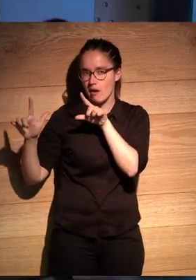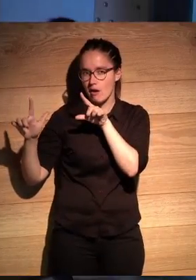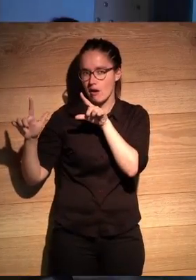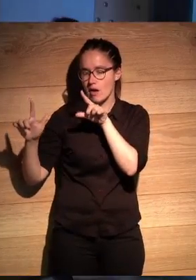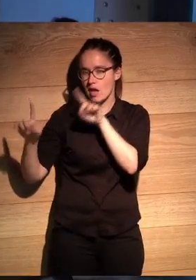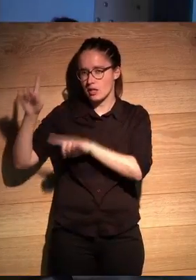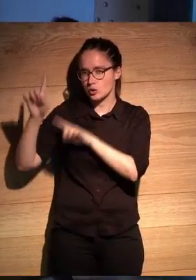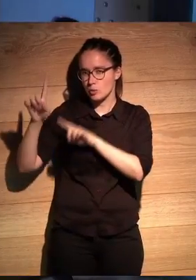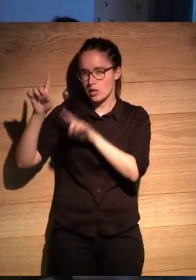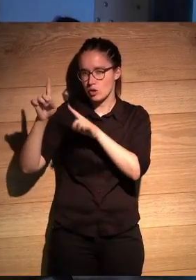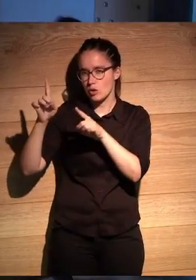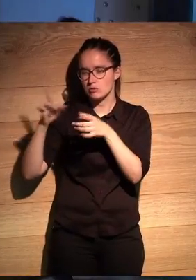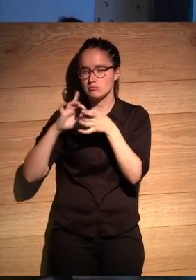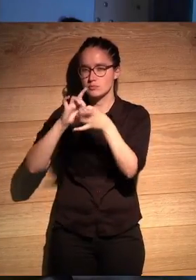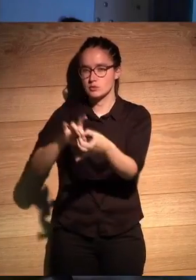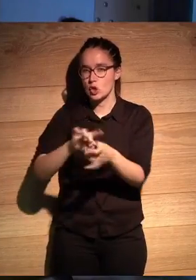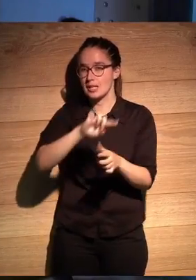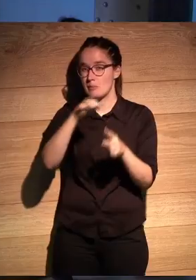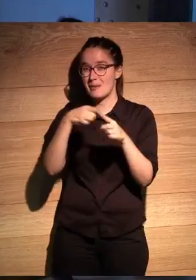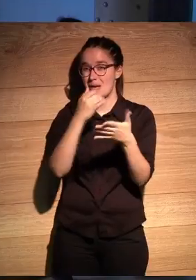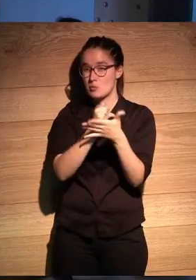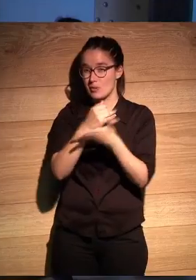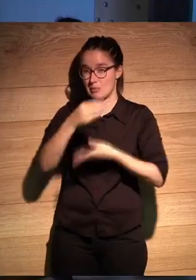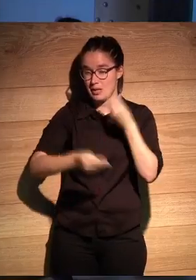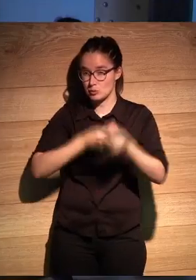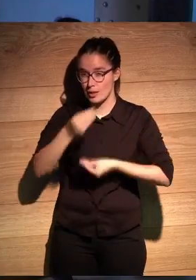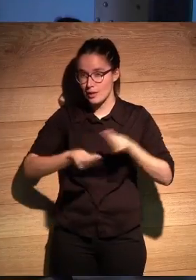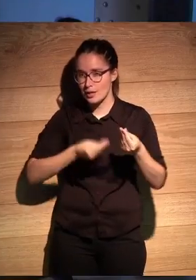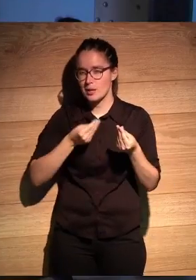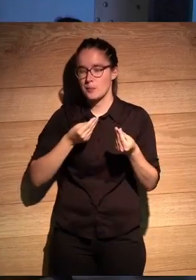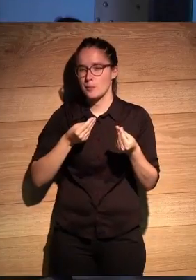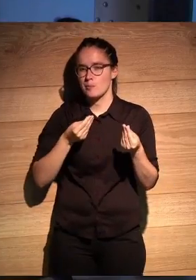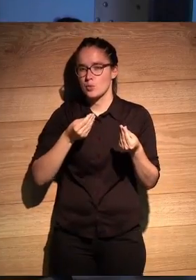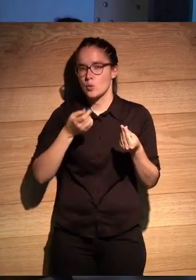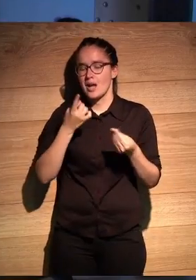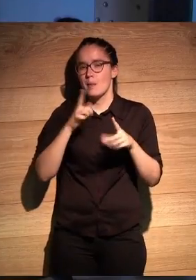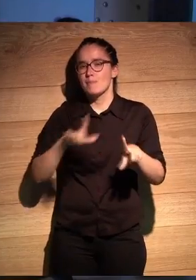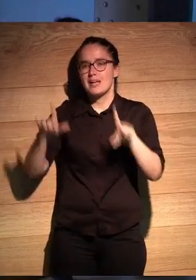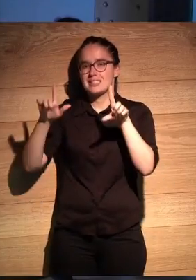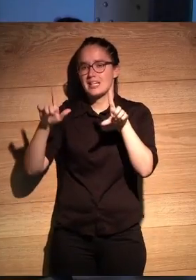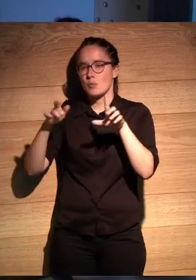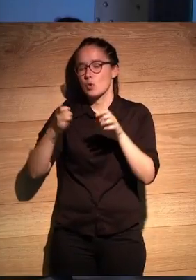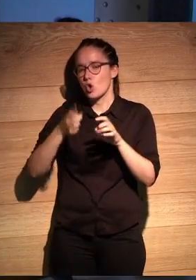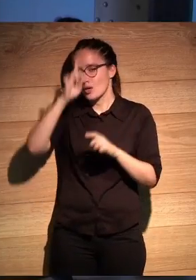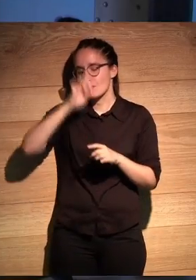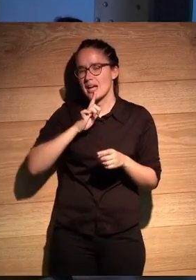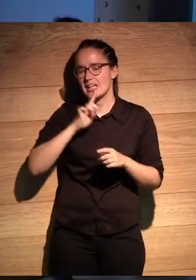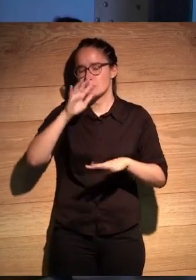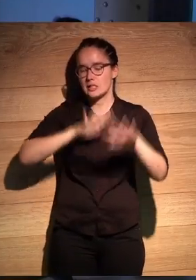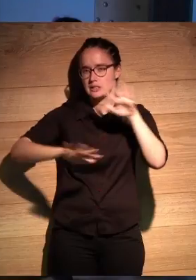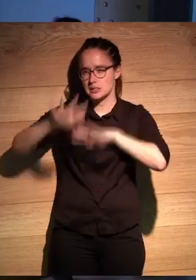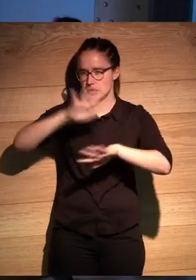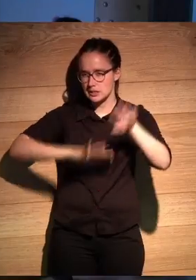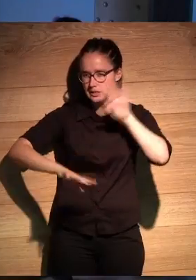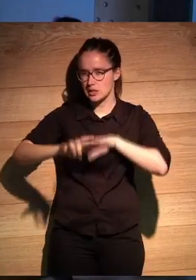superior tiene que ver con las primeras pruebas que empezamos a hacer, que era una pantalla un poco con imágenes más complejas,